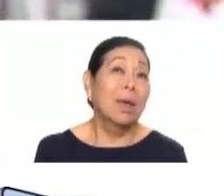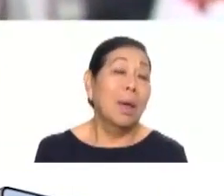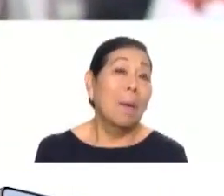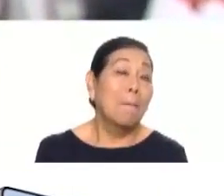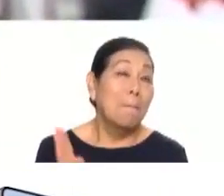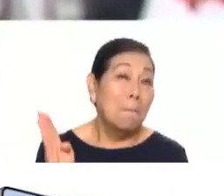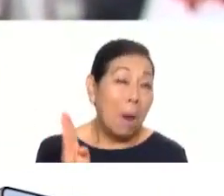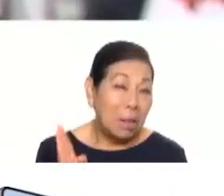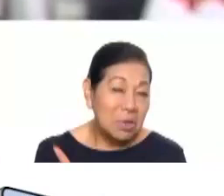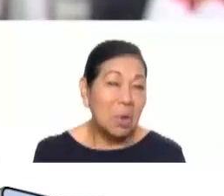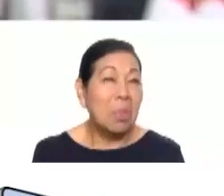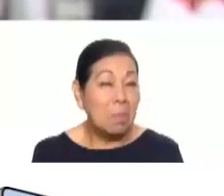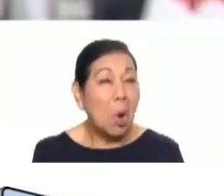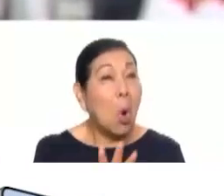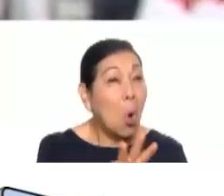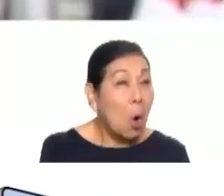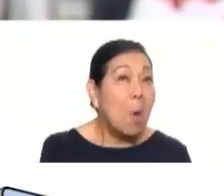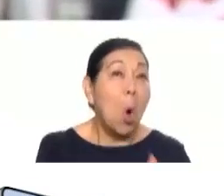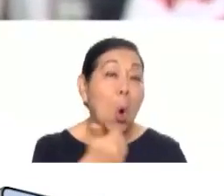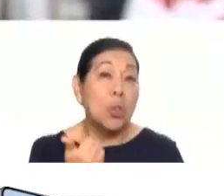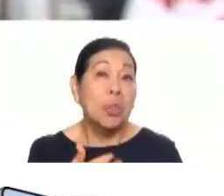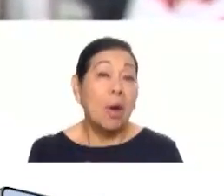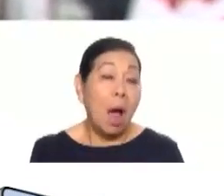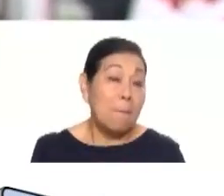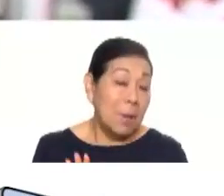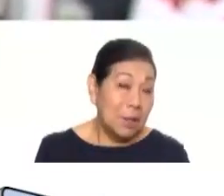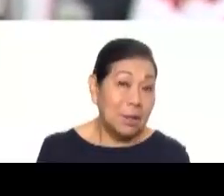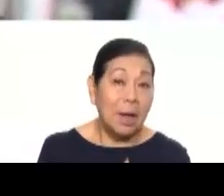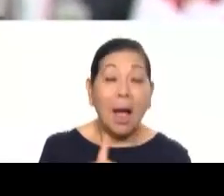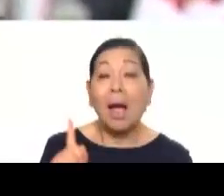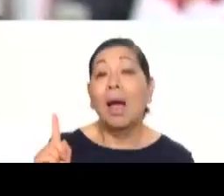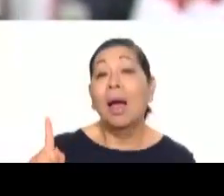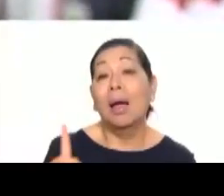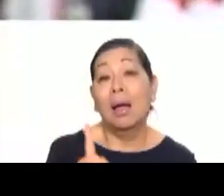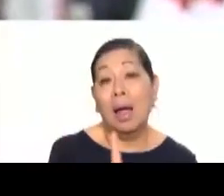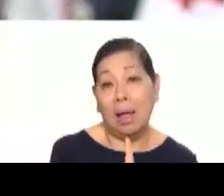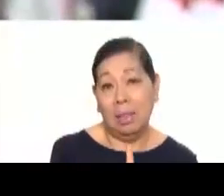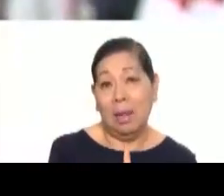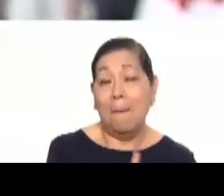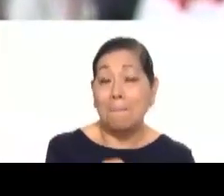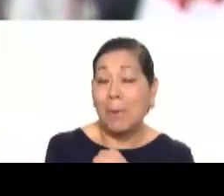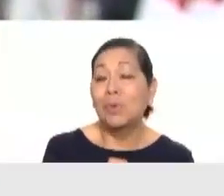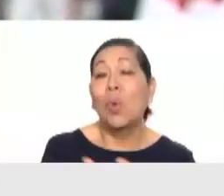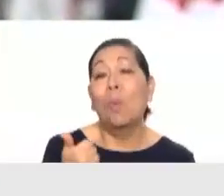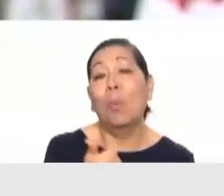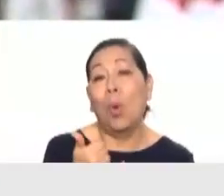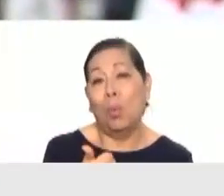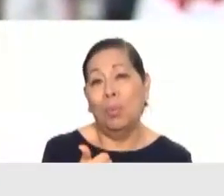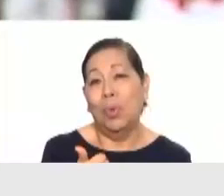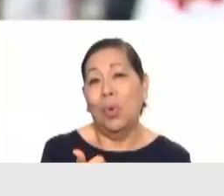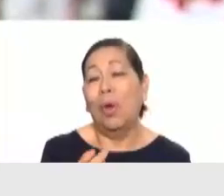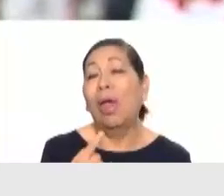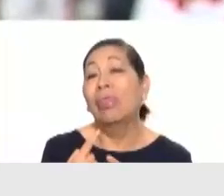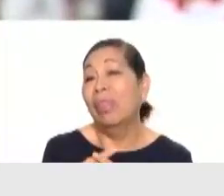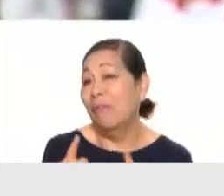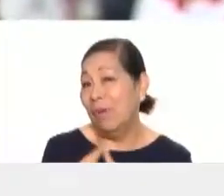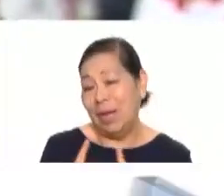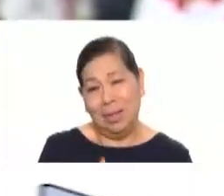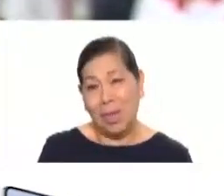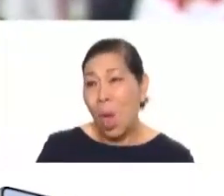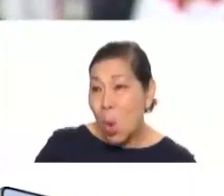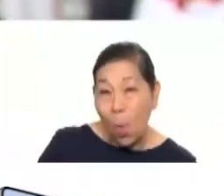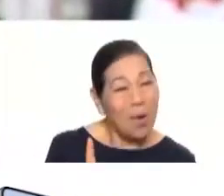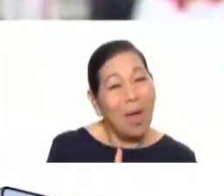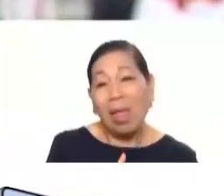y así en todas partes. Hacer recordar que cada país tiene su escenario propio y tiene su realidad propia. Y